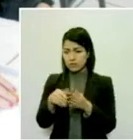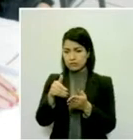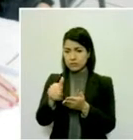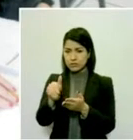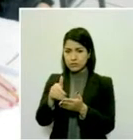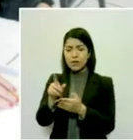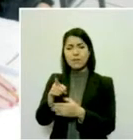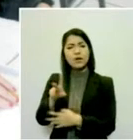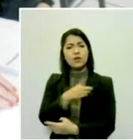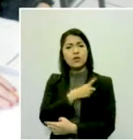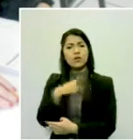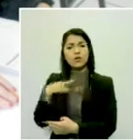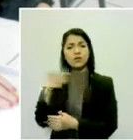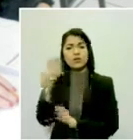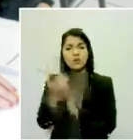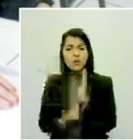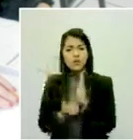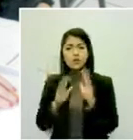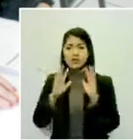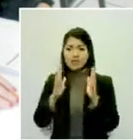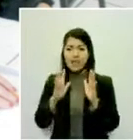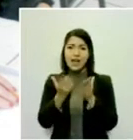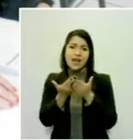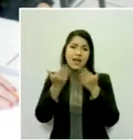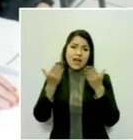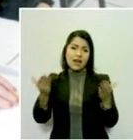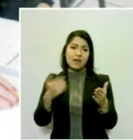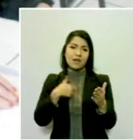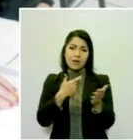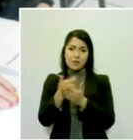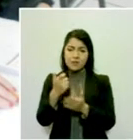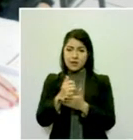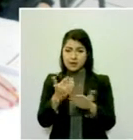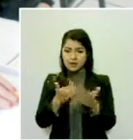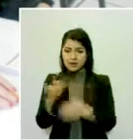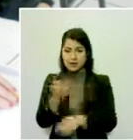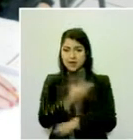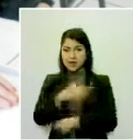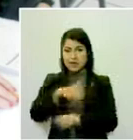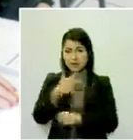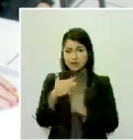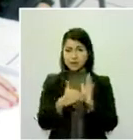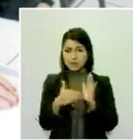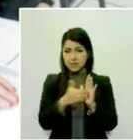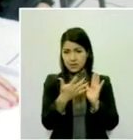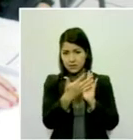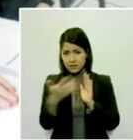El adeudo se reduce entonces de pagos a terceros a